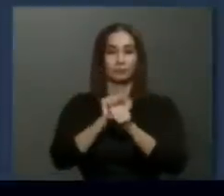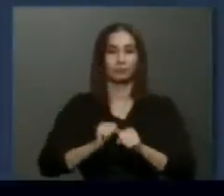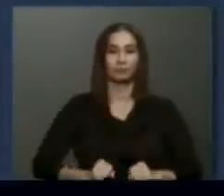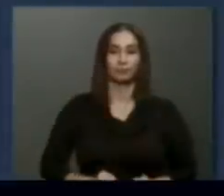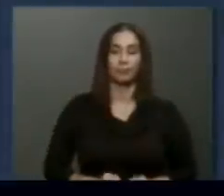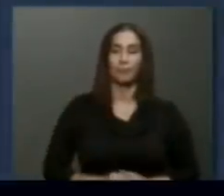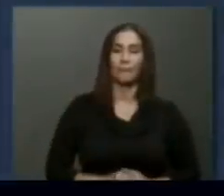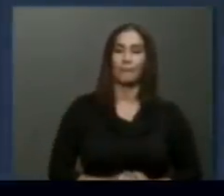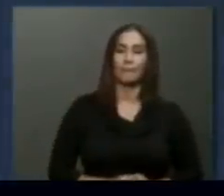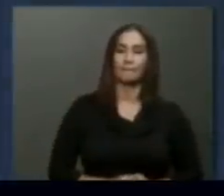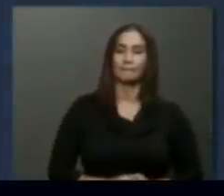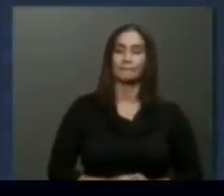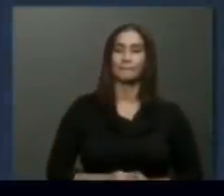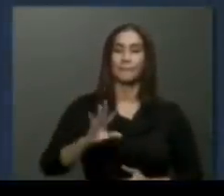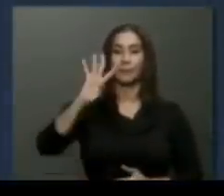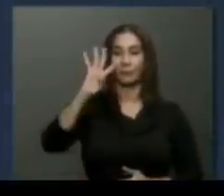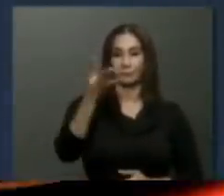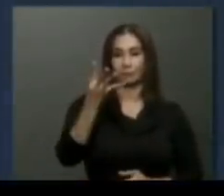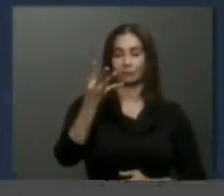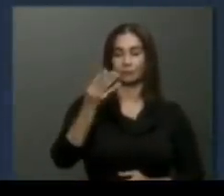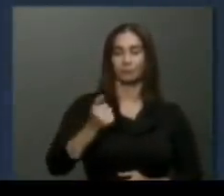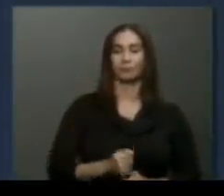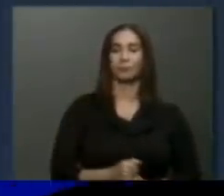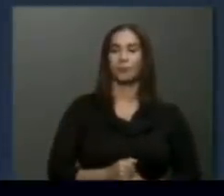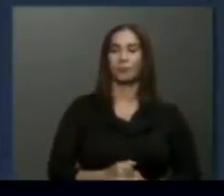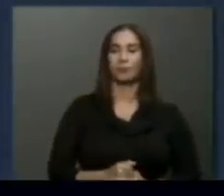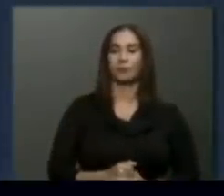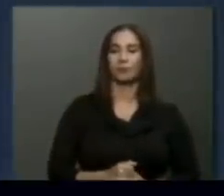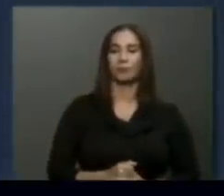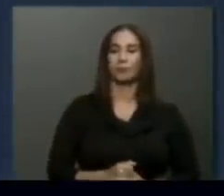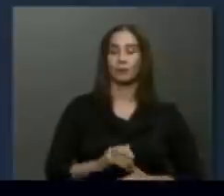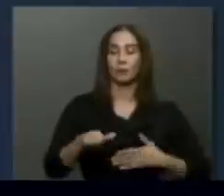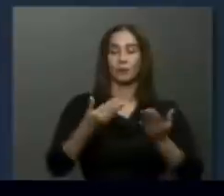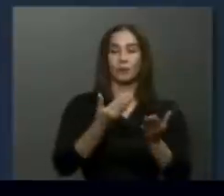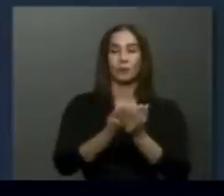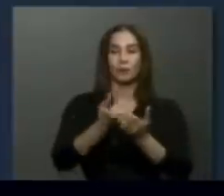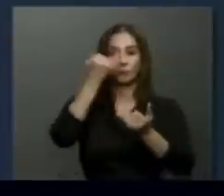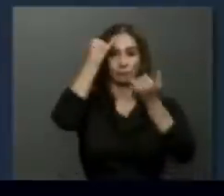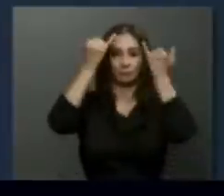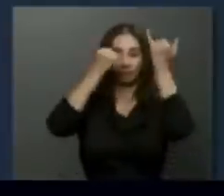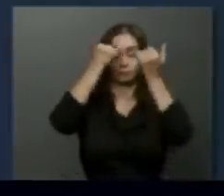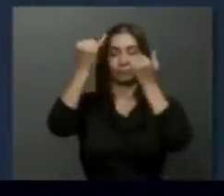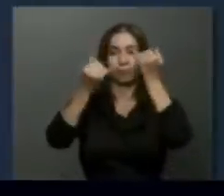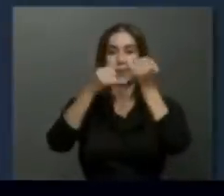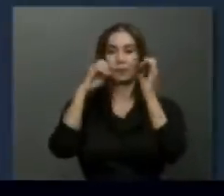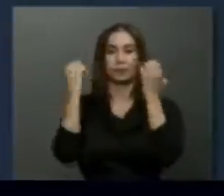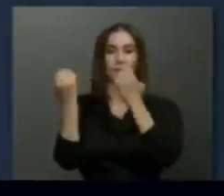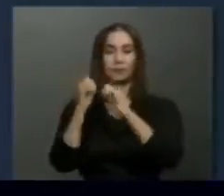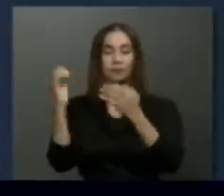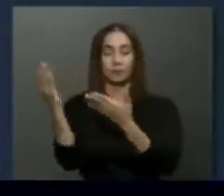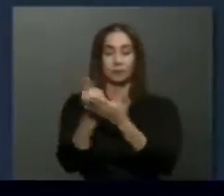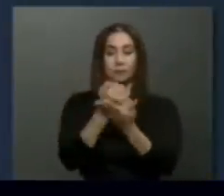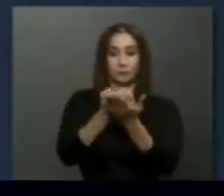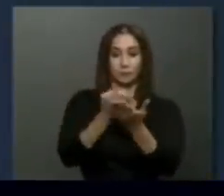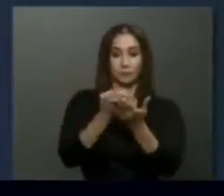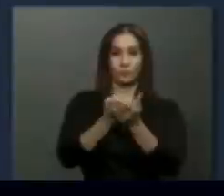empleos. Cuarto, dentro de nuestra estrategia en esta lucha para recuperar